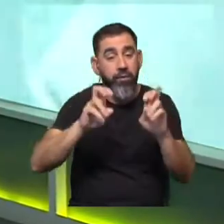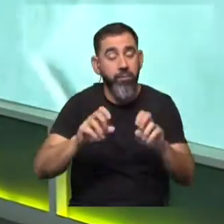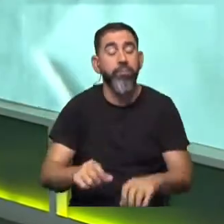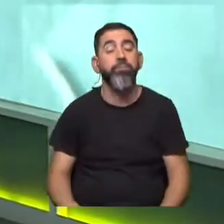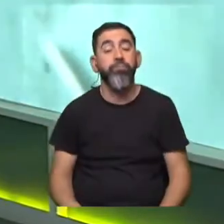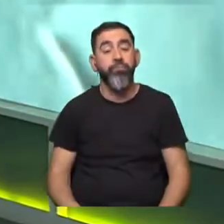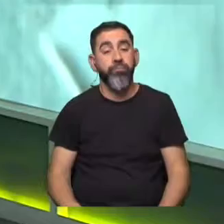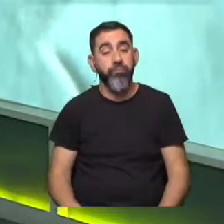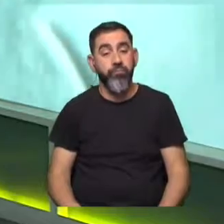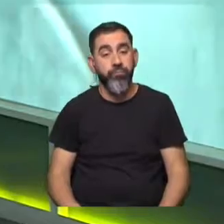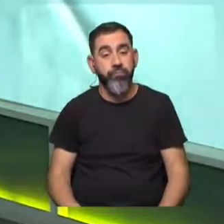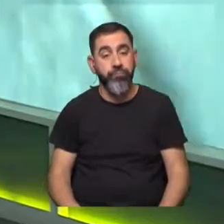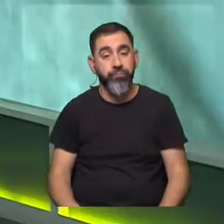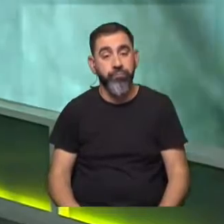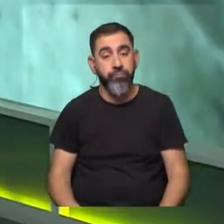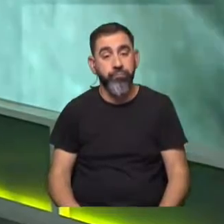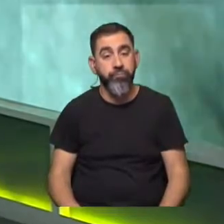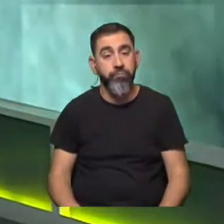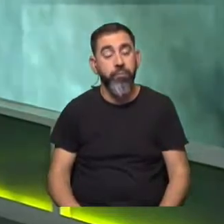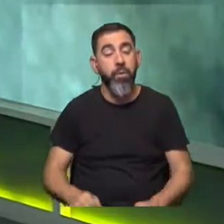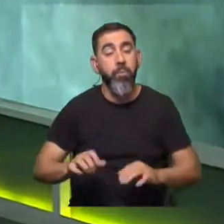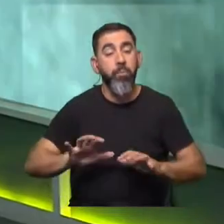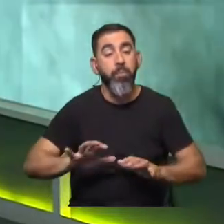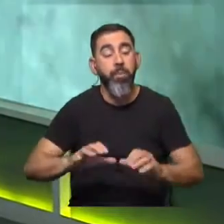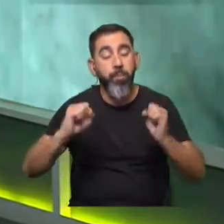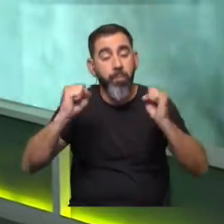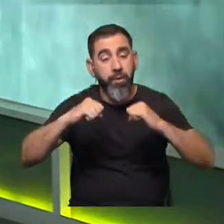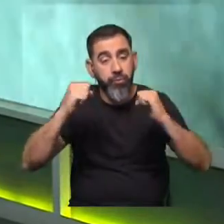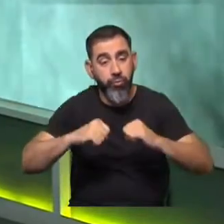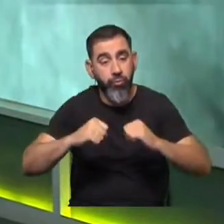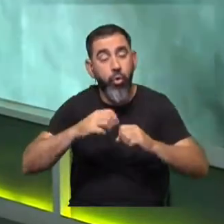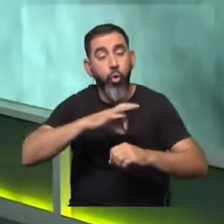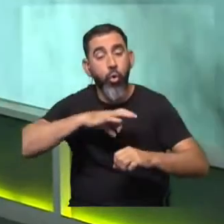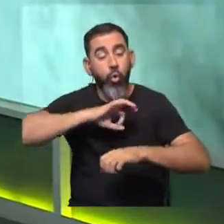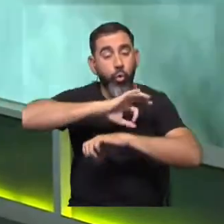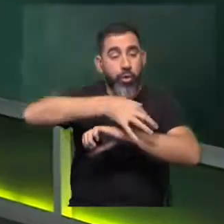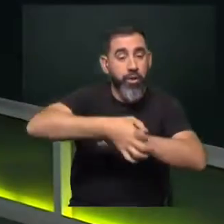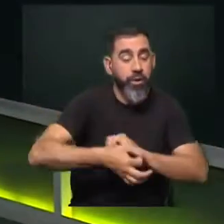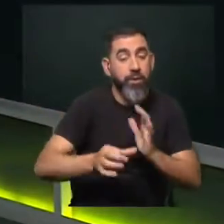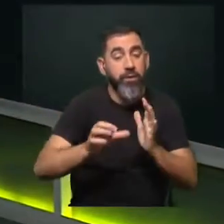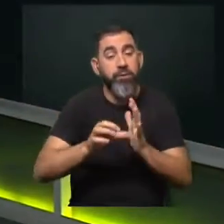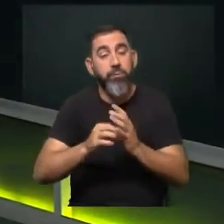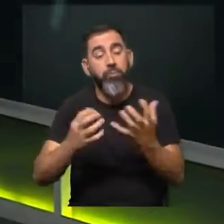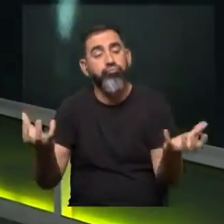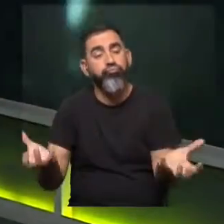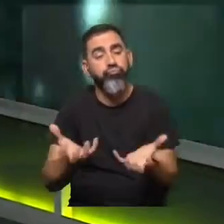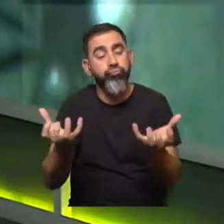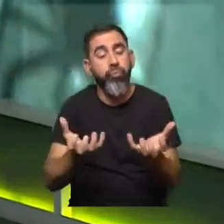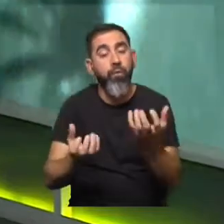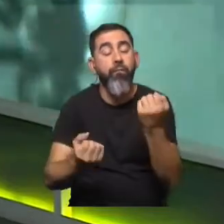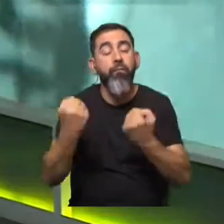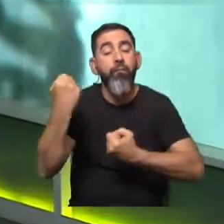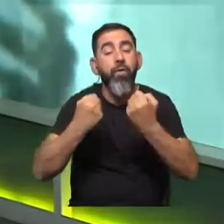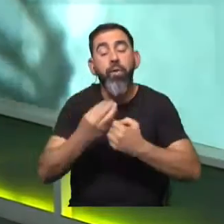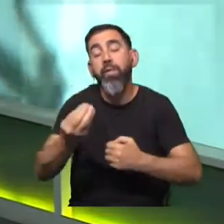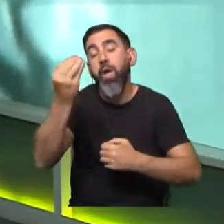semana. Encontraremos que tienen en común la elaboración de cerveza, una joyería, un sistema de calefacción y una fábrica de